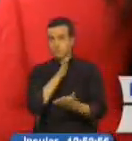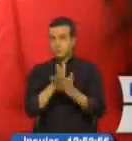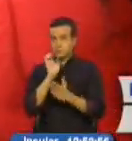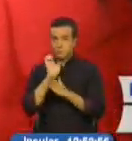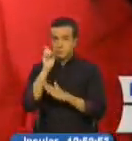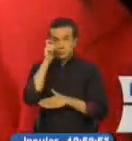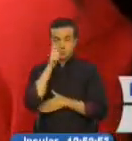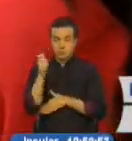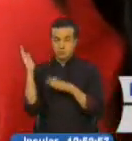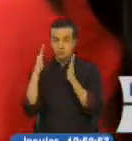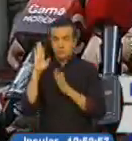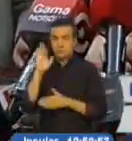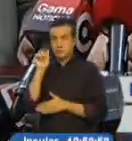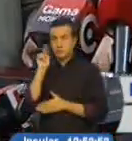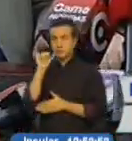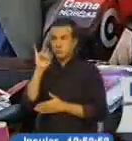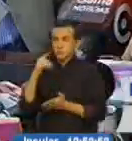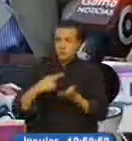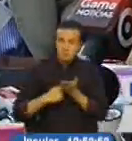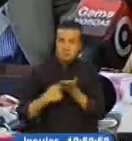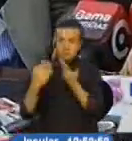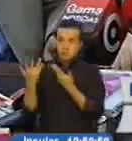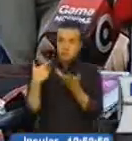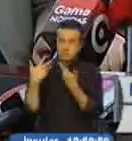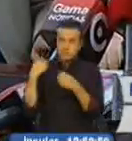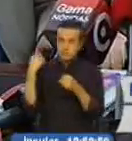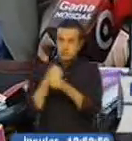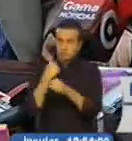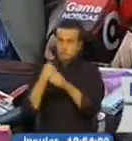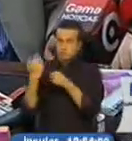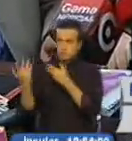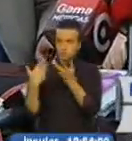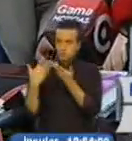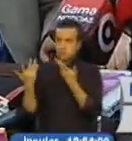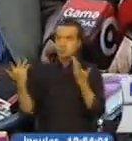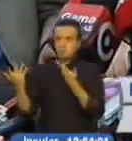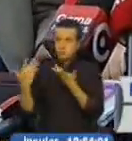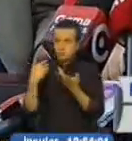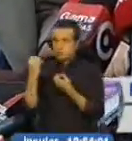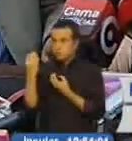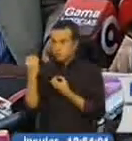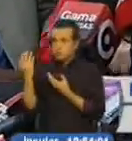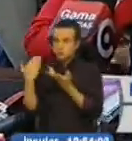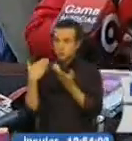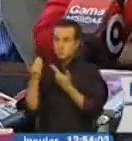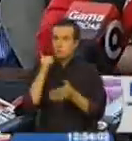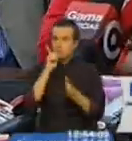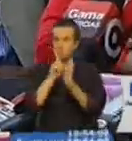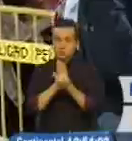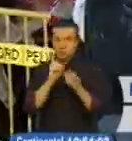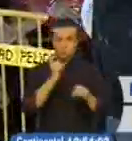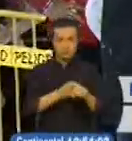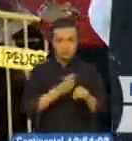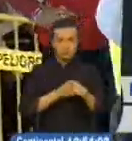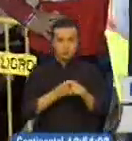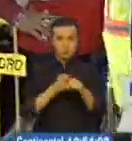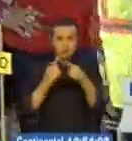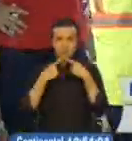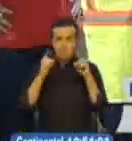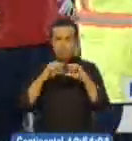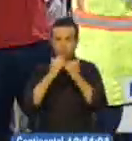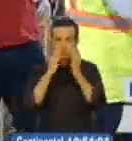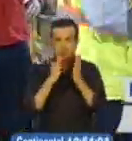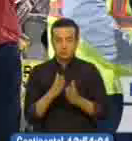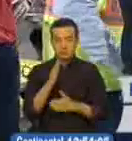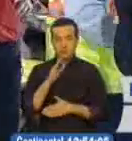con la fiscal subrogante Tania Moreno y mantener un encuentro de trabajo, en donde se intercambia información sobre una denuncia en particular. La quisiera la asambleísta